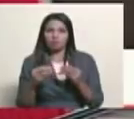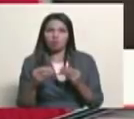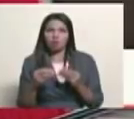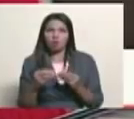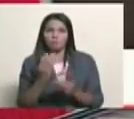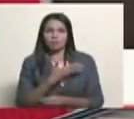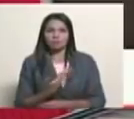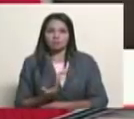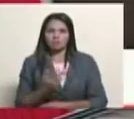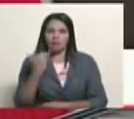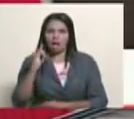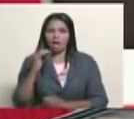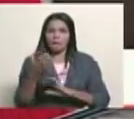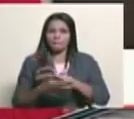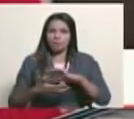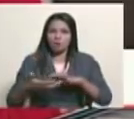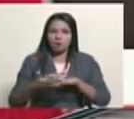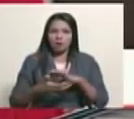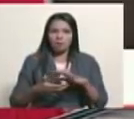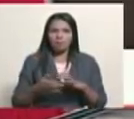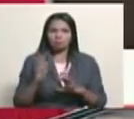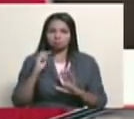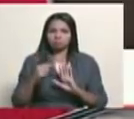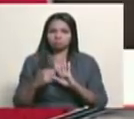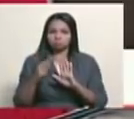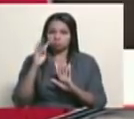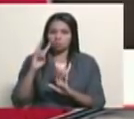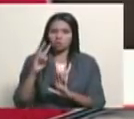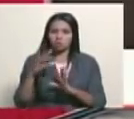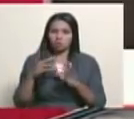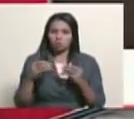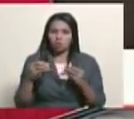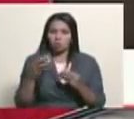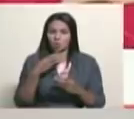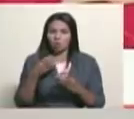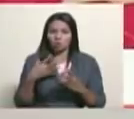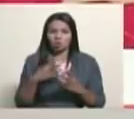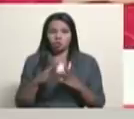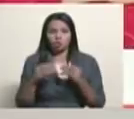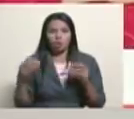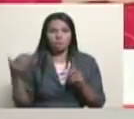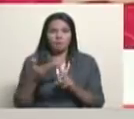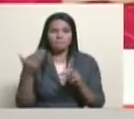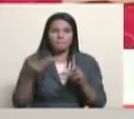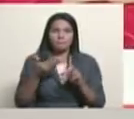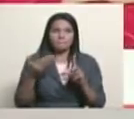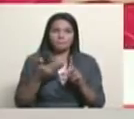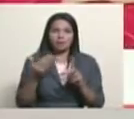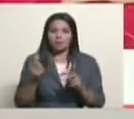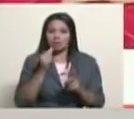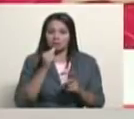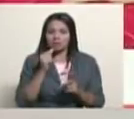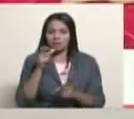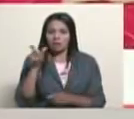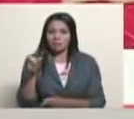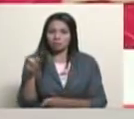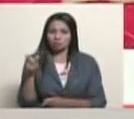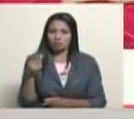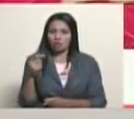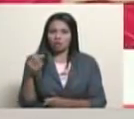que hay, reconociendo, bueno, todos los ataques y la guerra, pero también reconociendo quién es